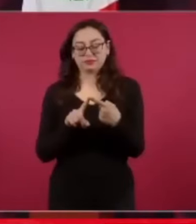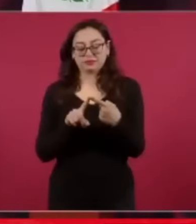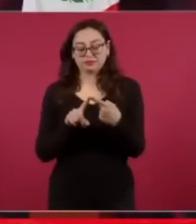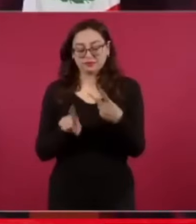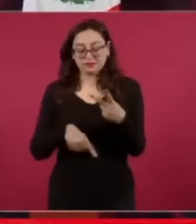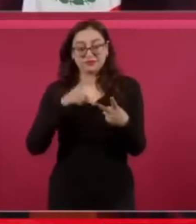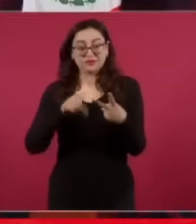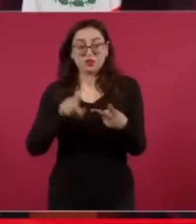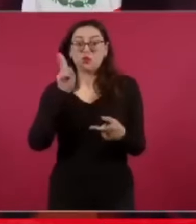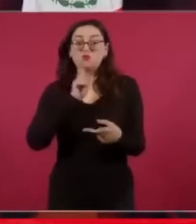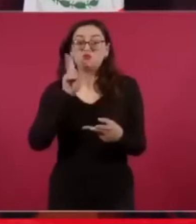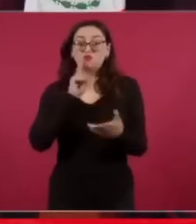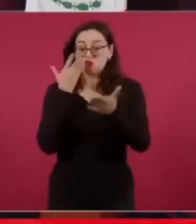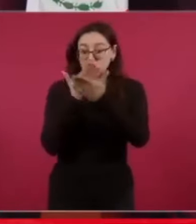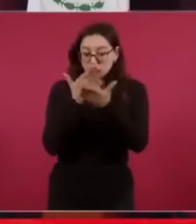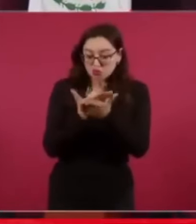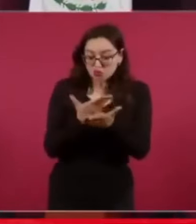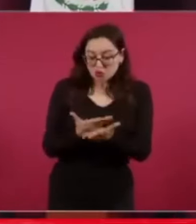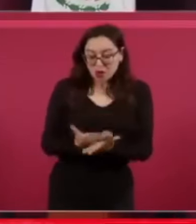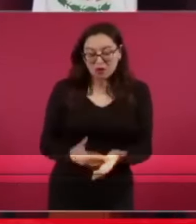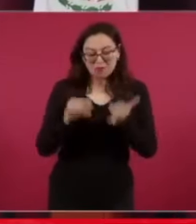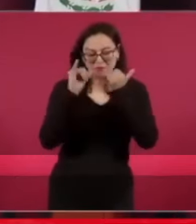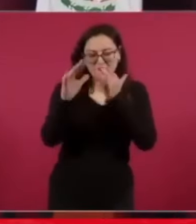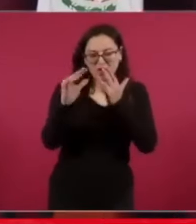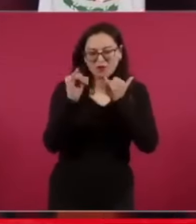muchas pruebas de fraude